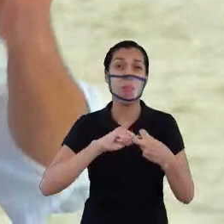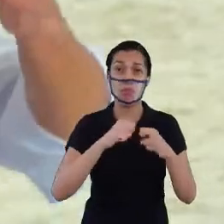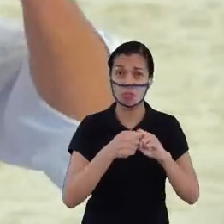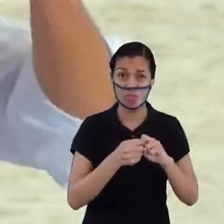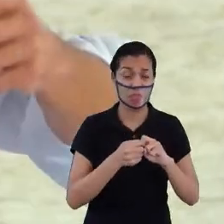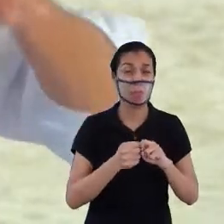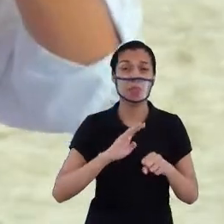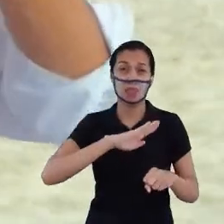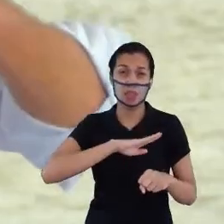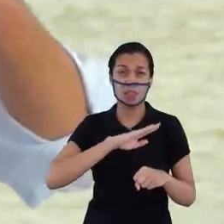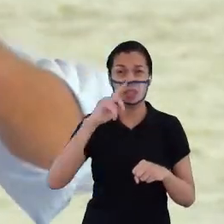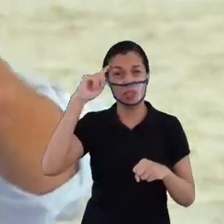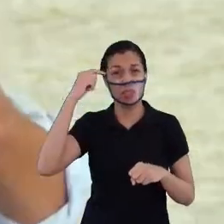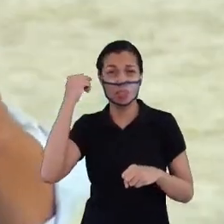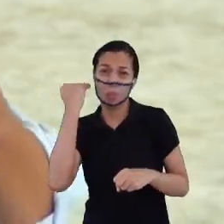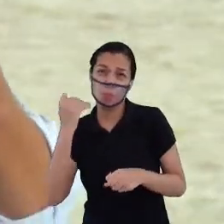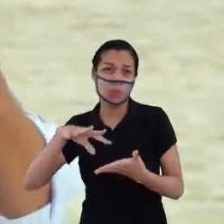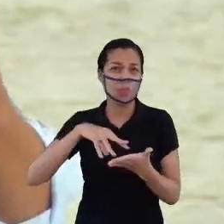todos. Y nosotros